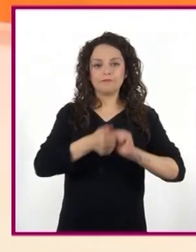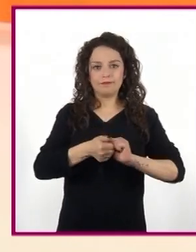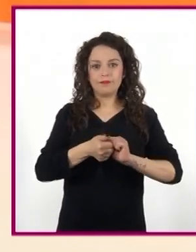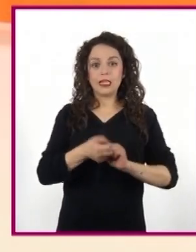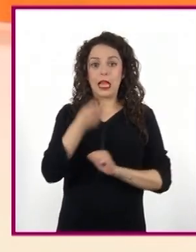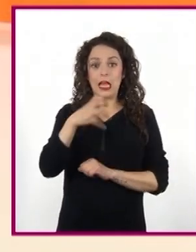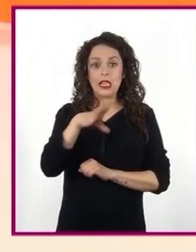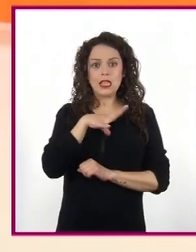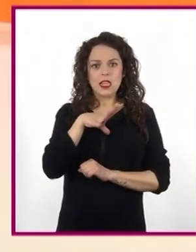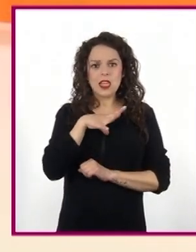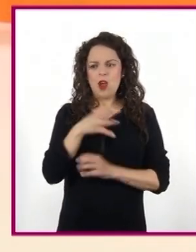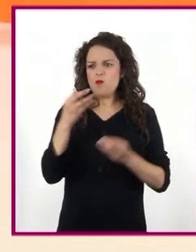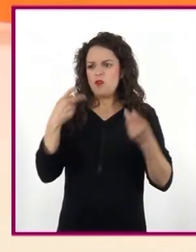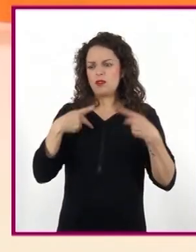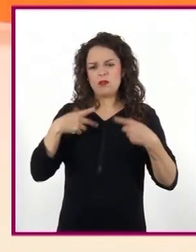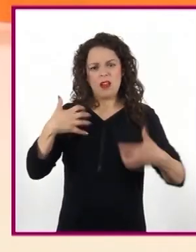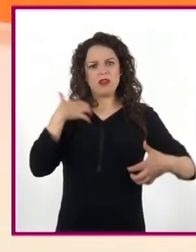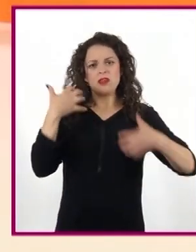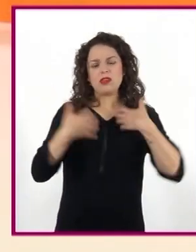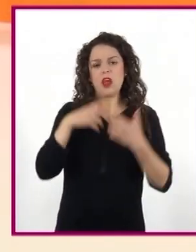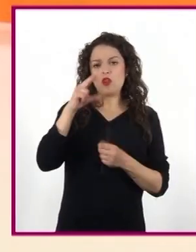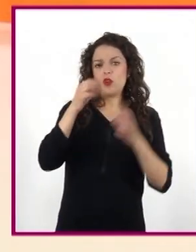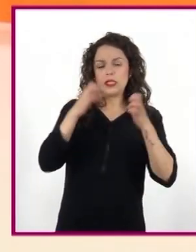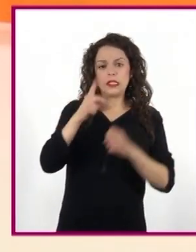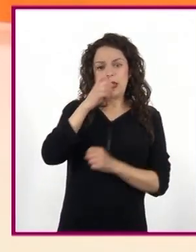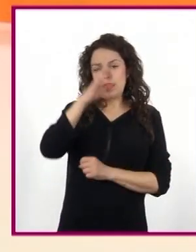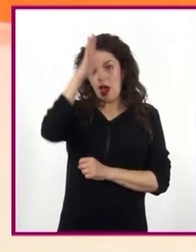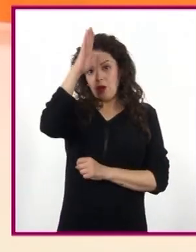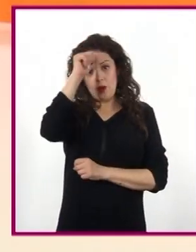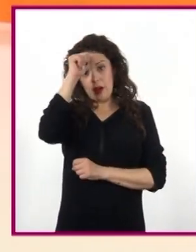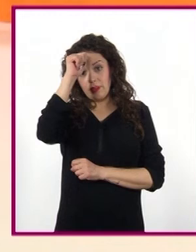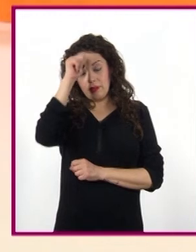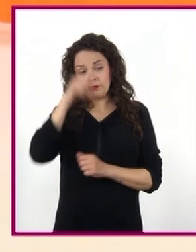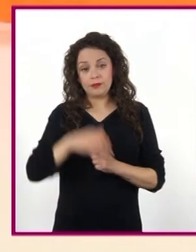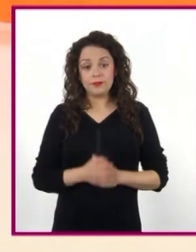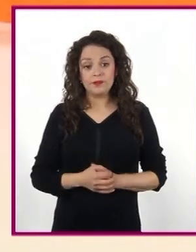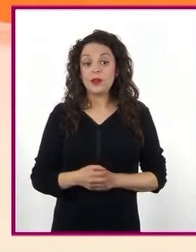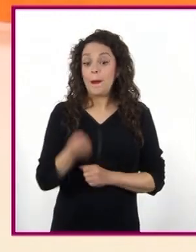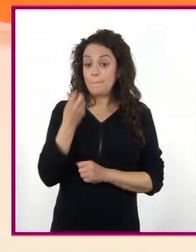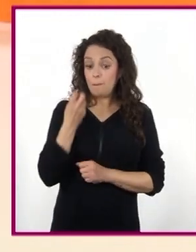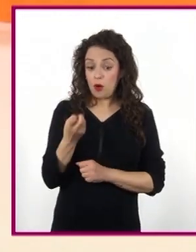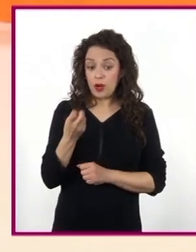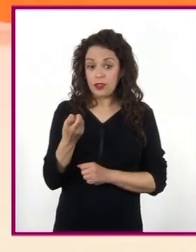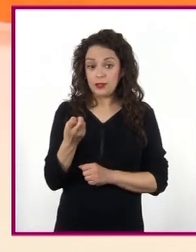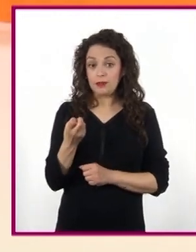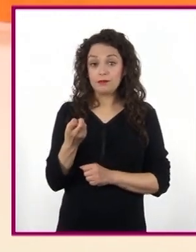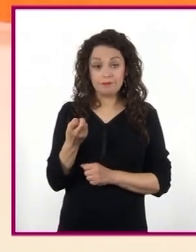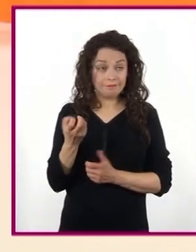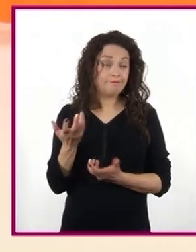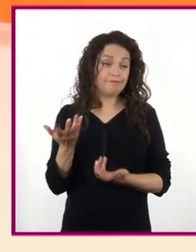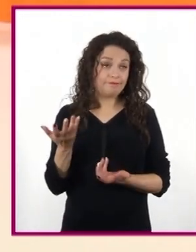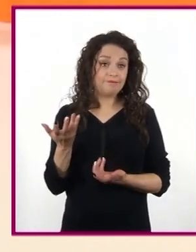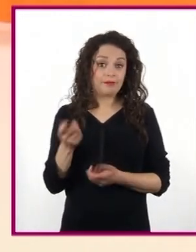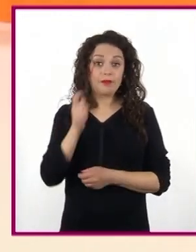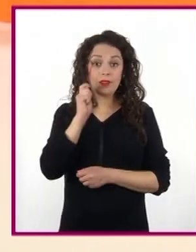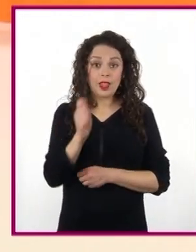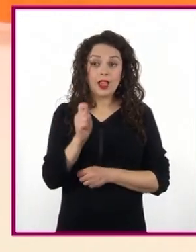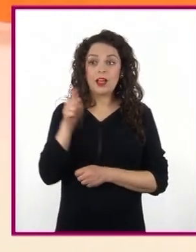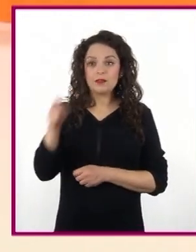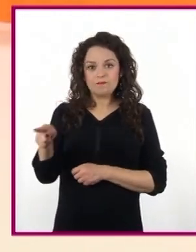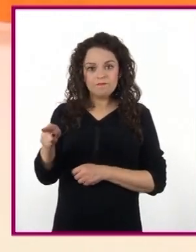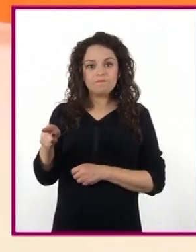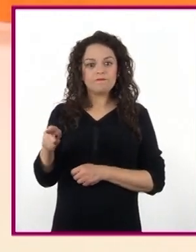una ola de inconformidades en la minoría criolla ilustrada. Por ello, no es extraño que sus últimas